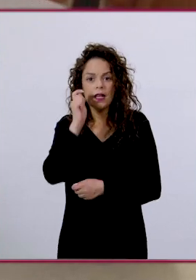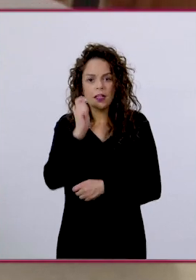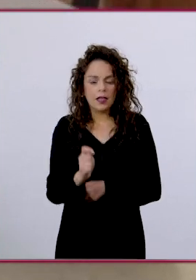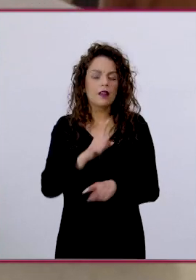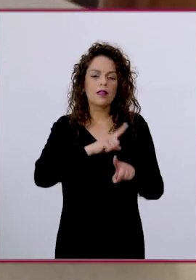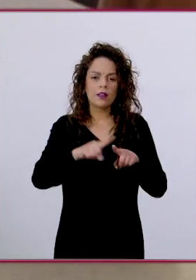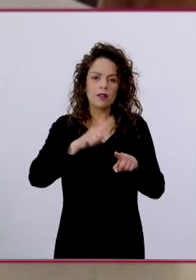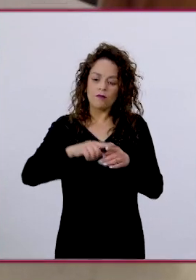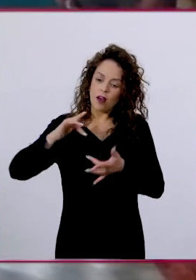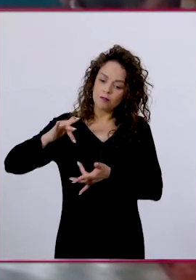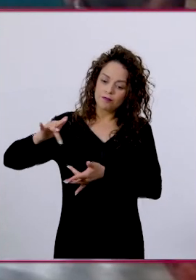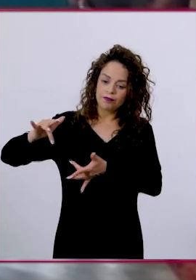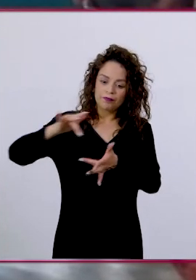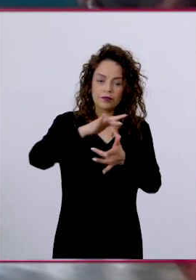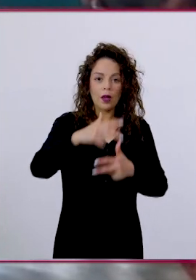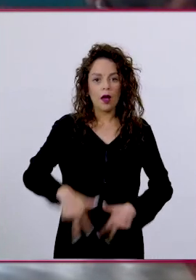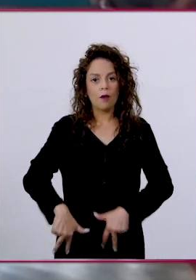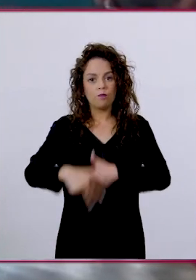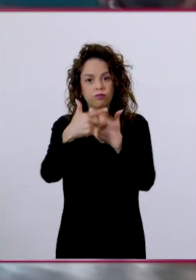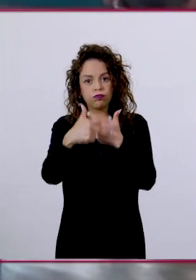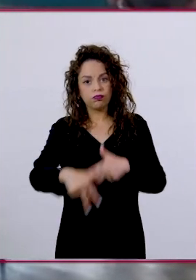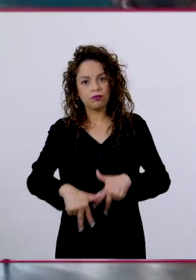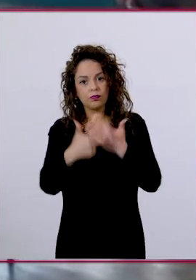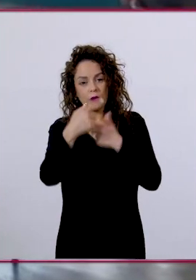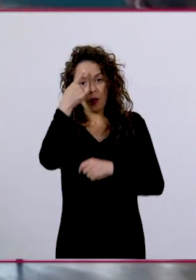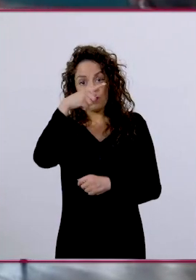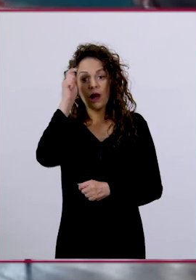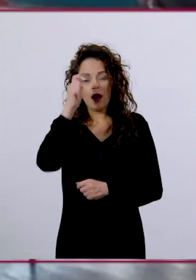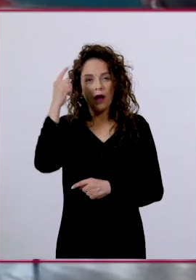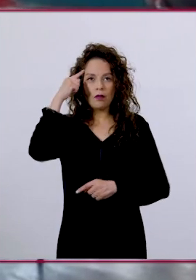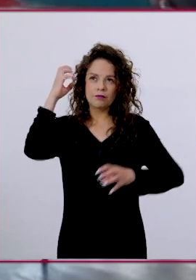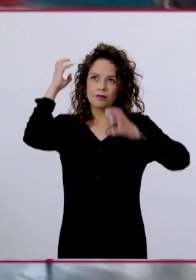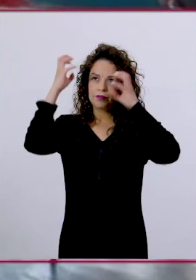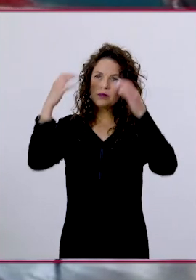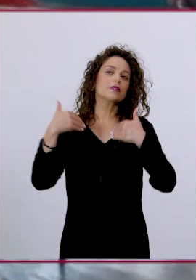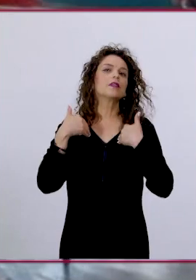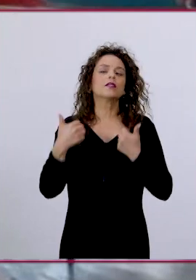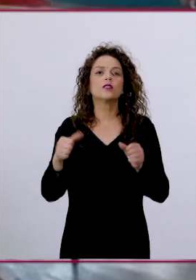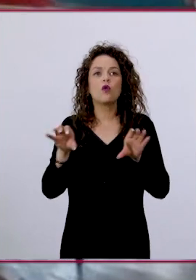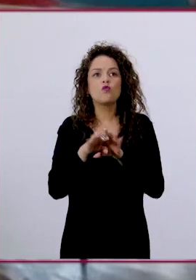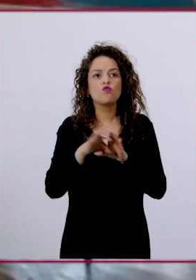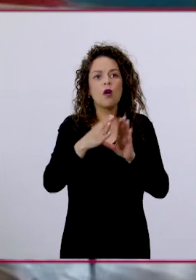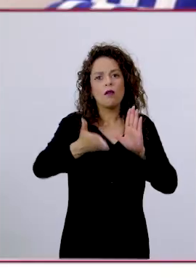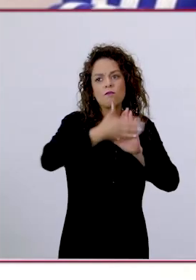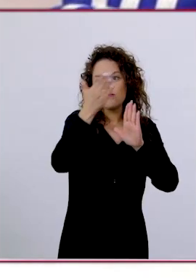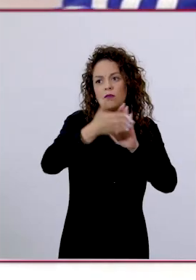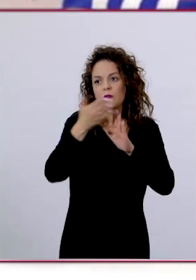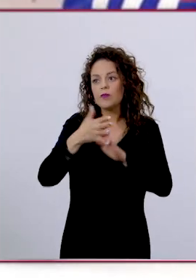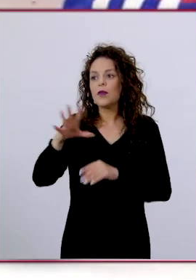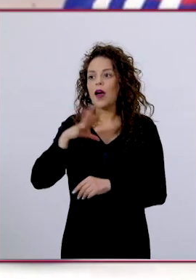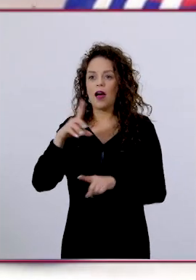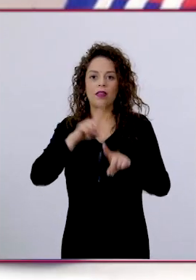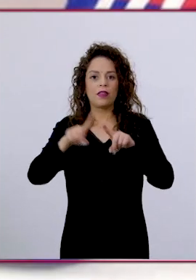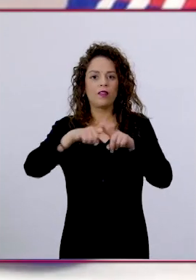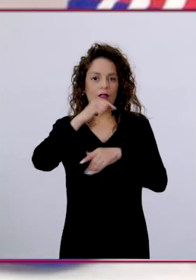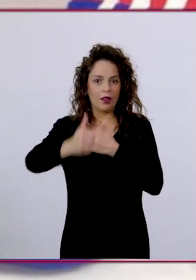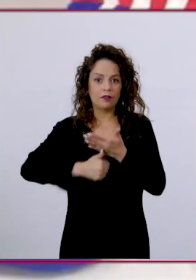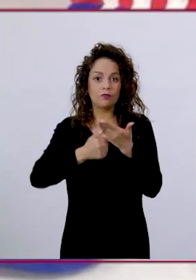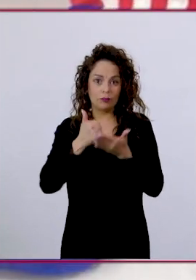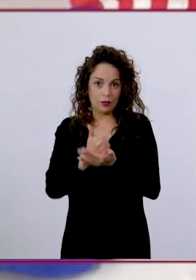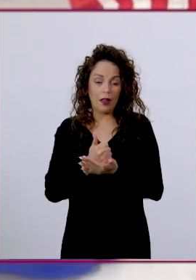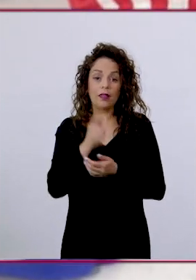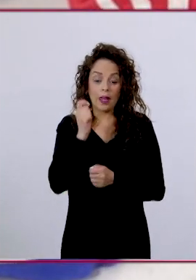de plataformas digitales para reflexionar en torno a los tipos de construcción imperantes en las ciudades y hacer crítica